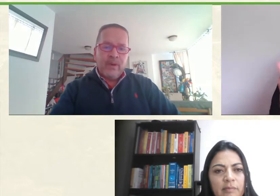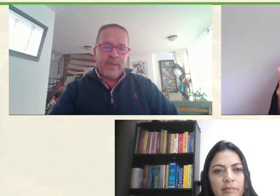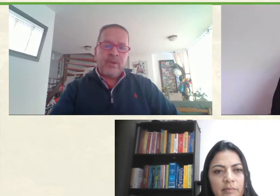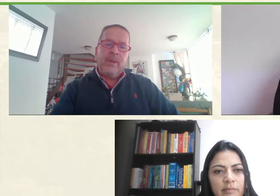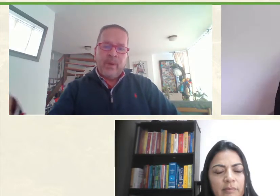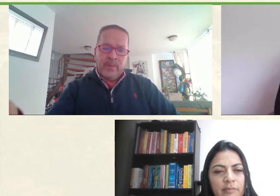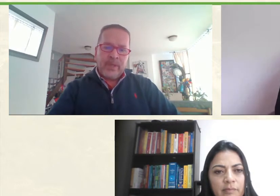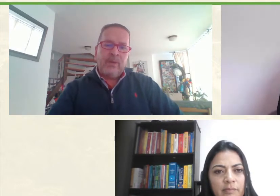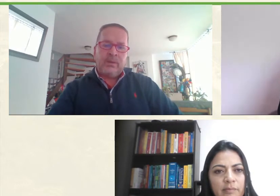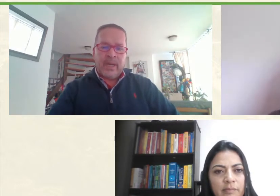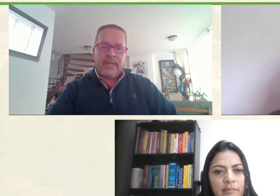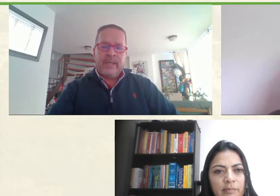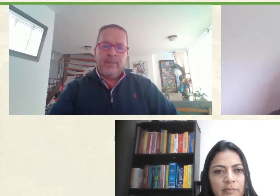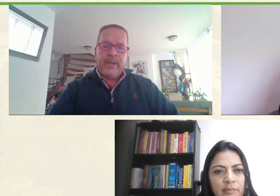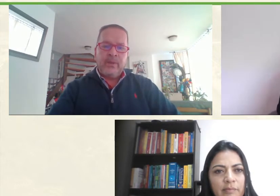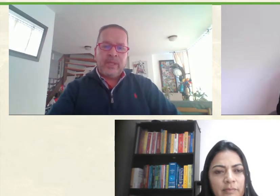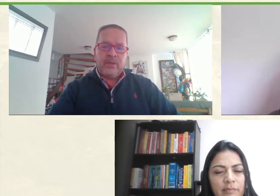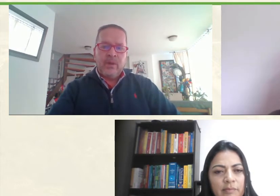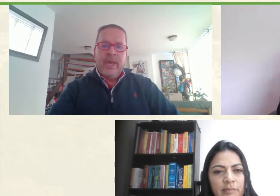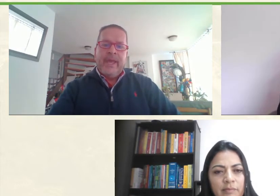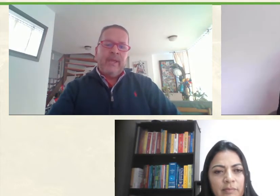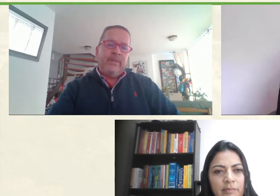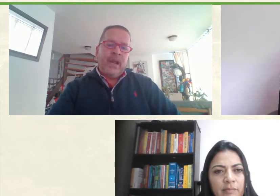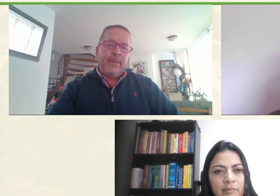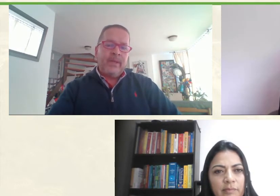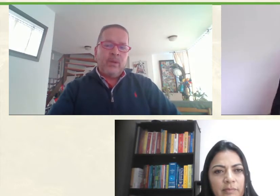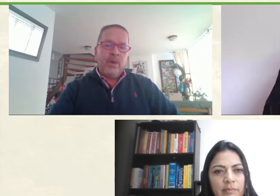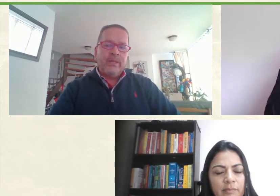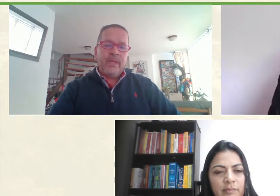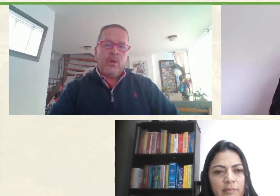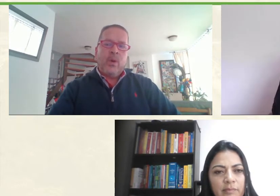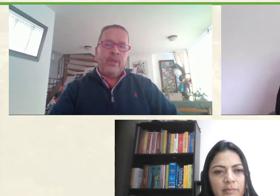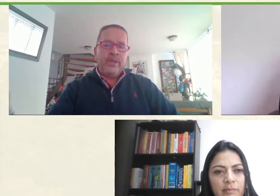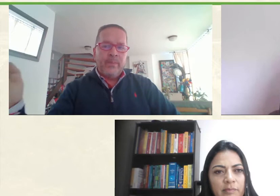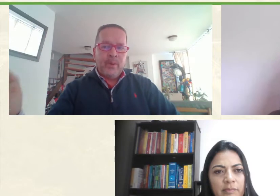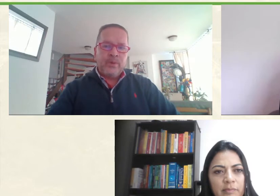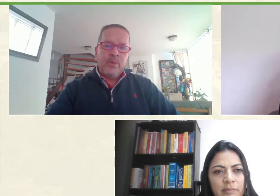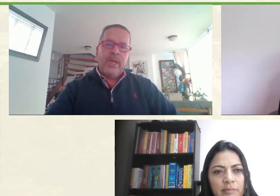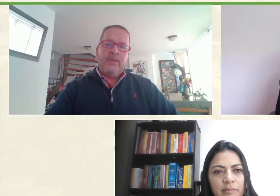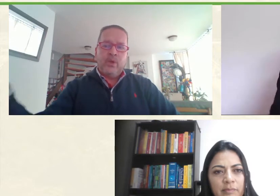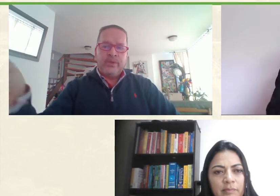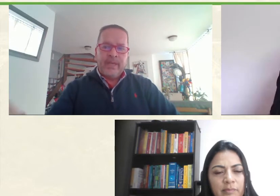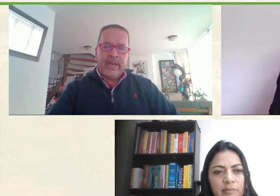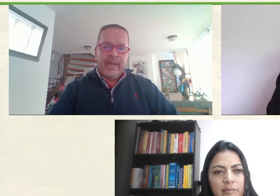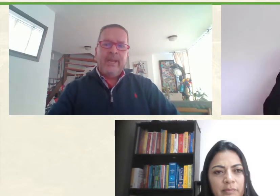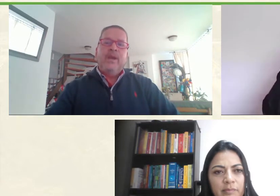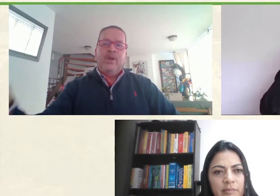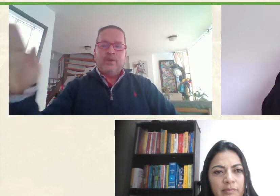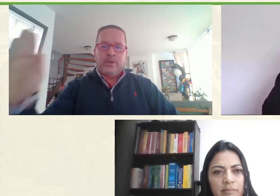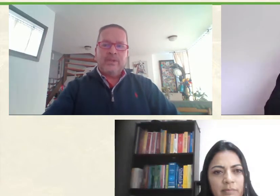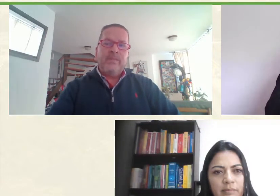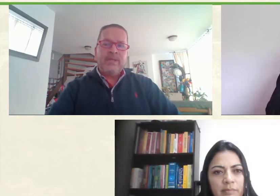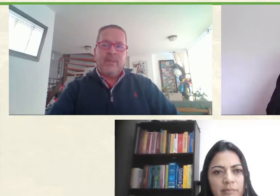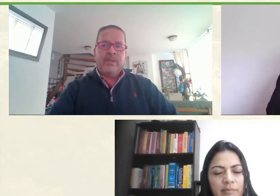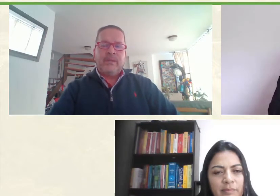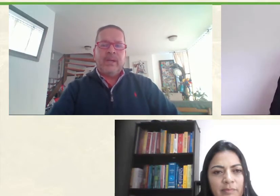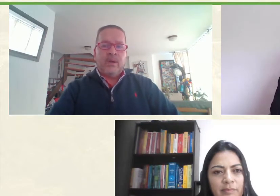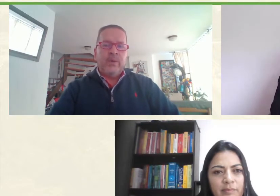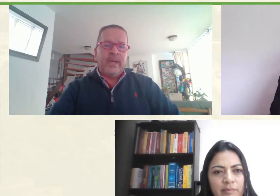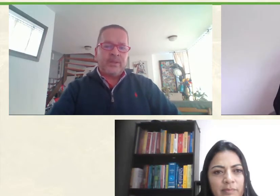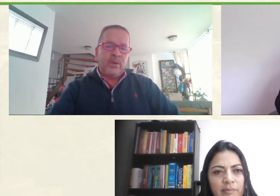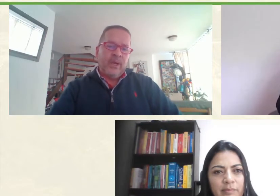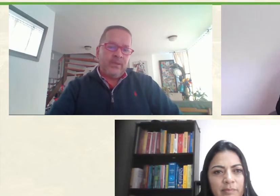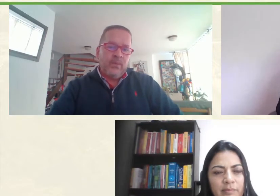toda la información la podemos encontrar aquí en el micrositio y finalmente, como les digo, cuando ya postulen, nos llegue, nosotros empezamos a